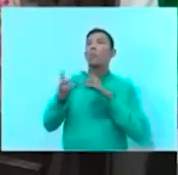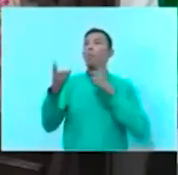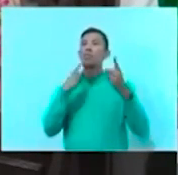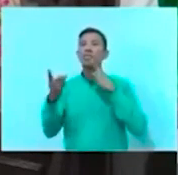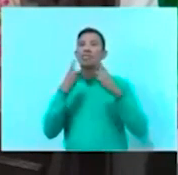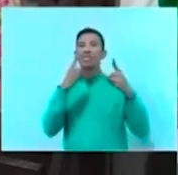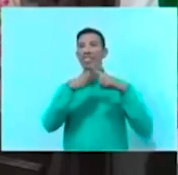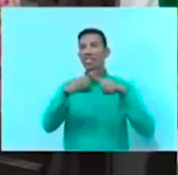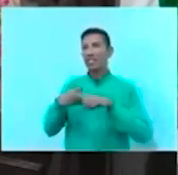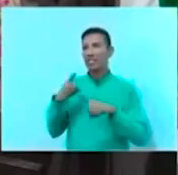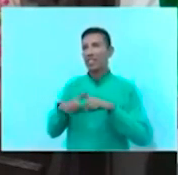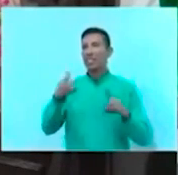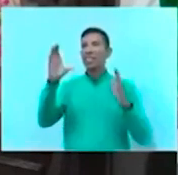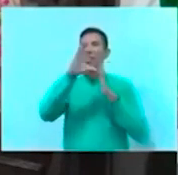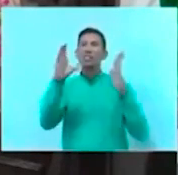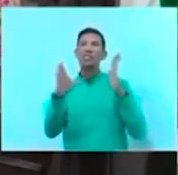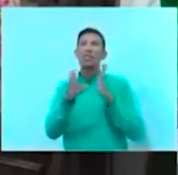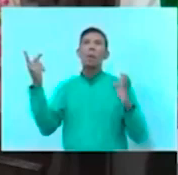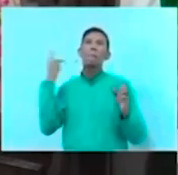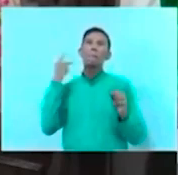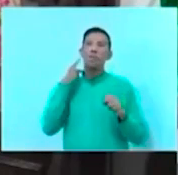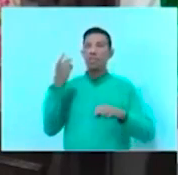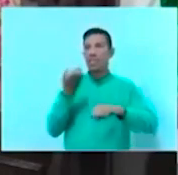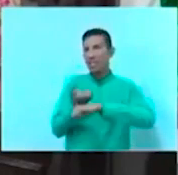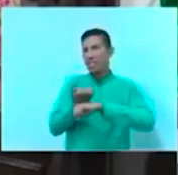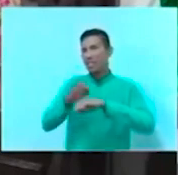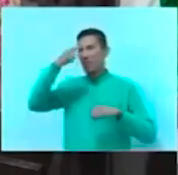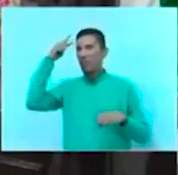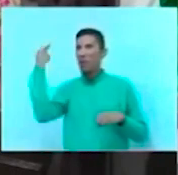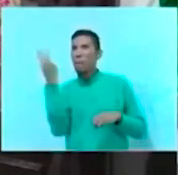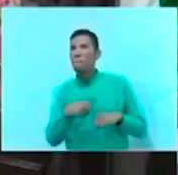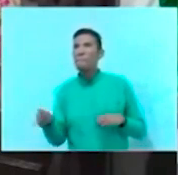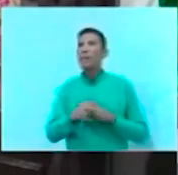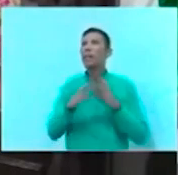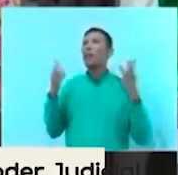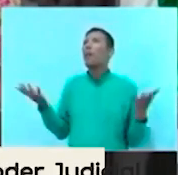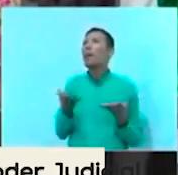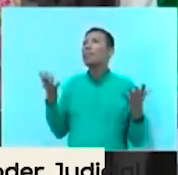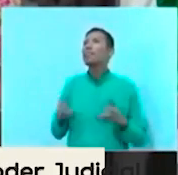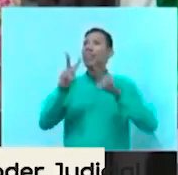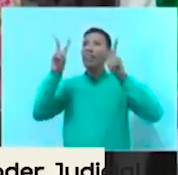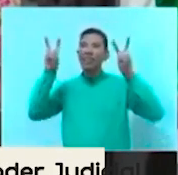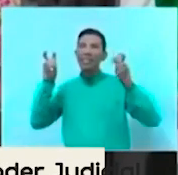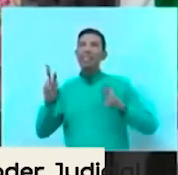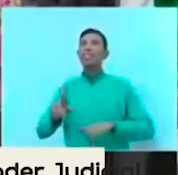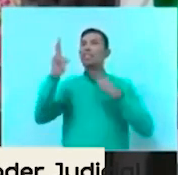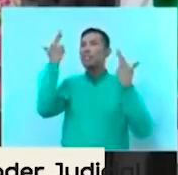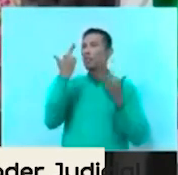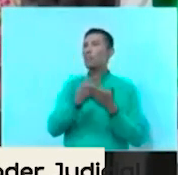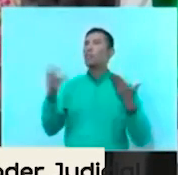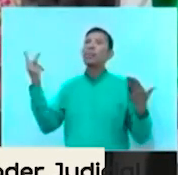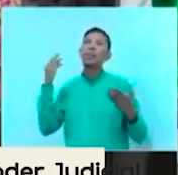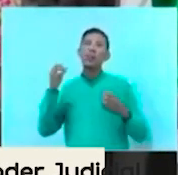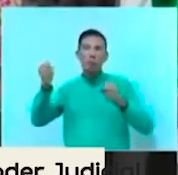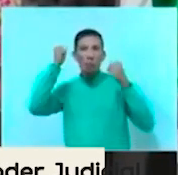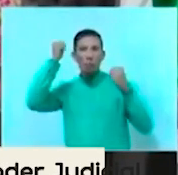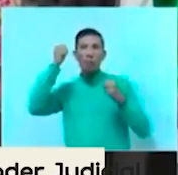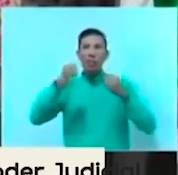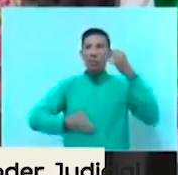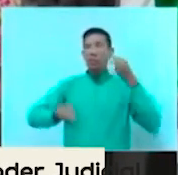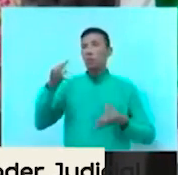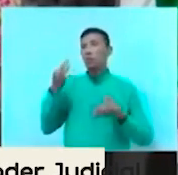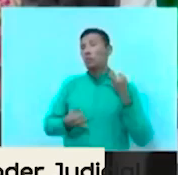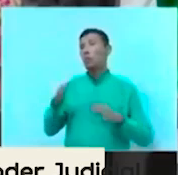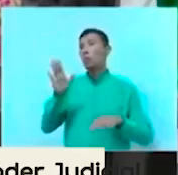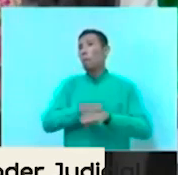diversas disposiciones de la Constitución Política de los Estados Unidos Mexicanos en materia de reforma del Poder Judicial. Por